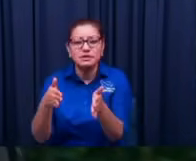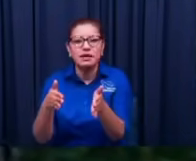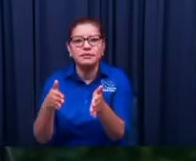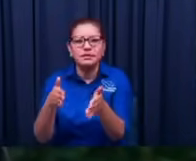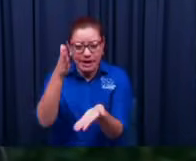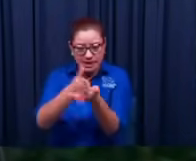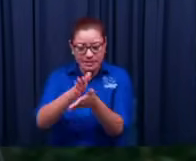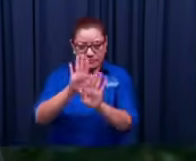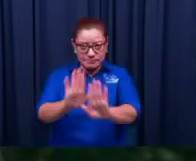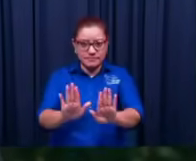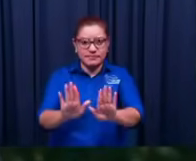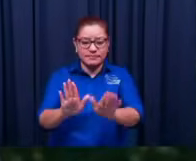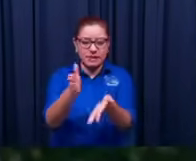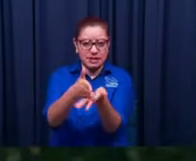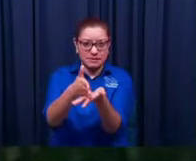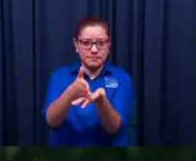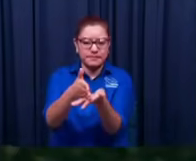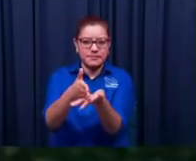Párense